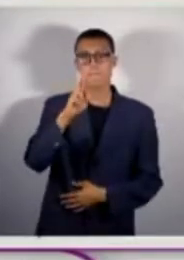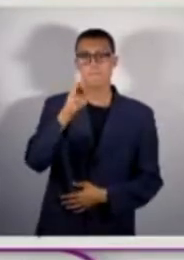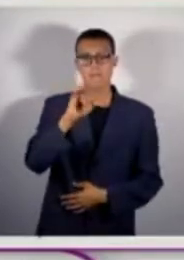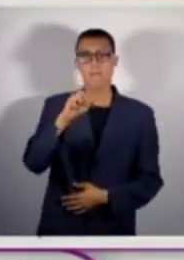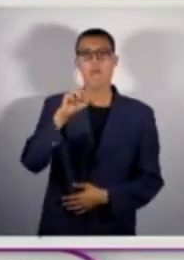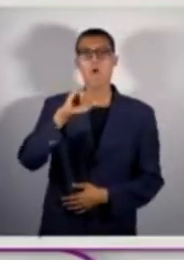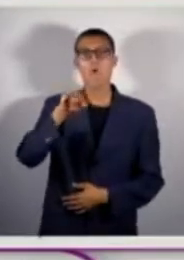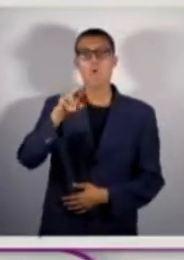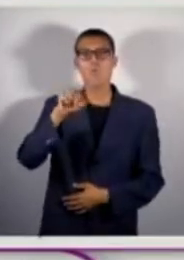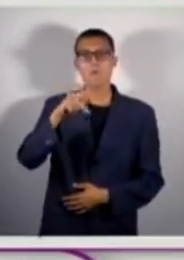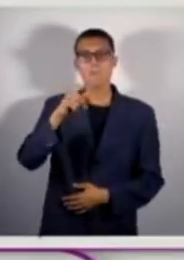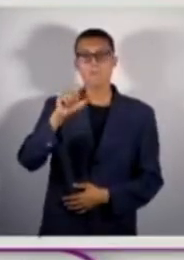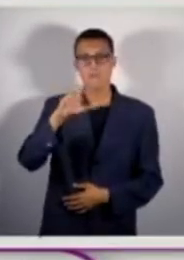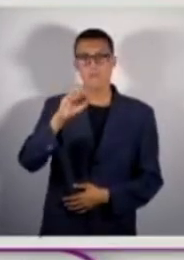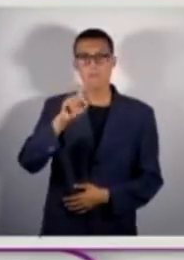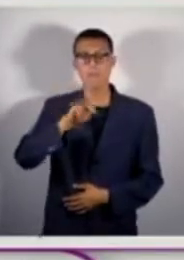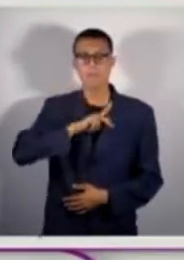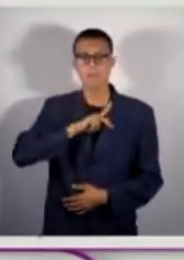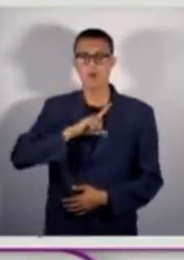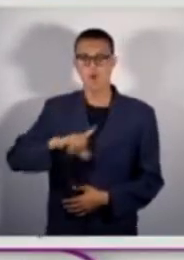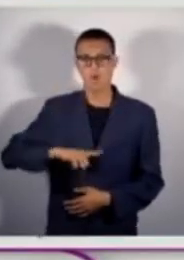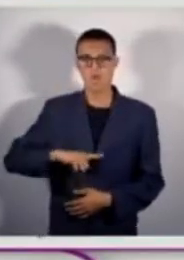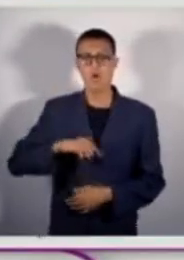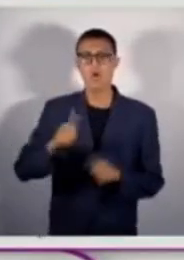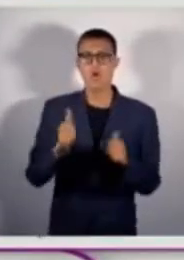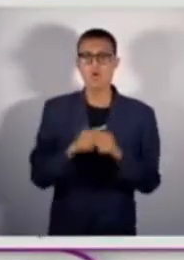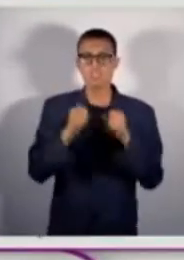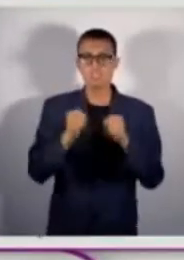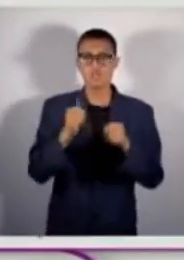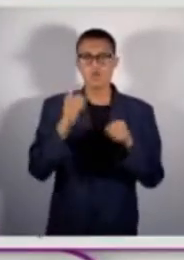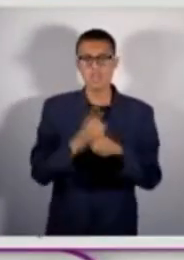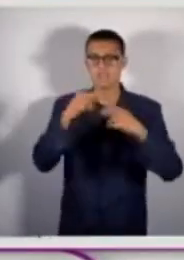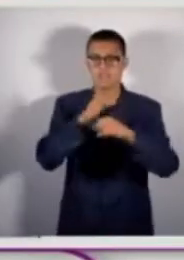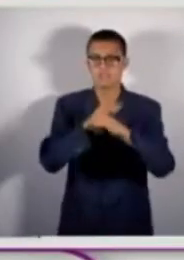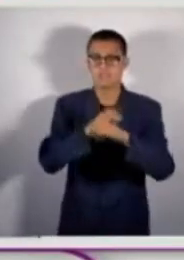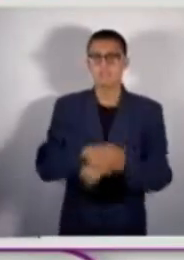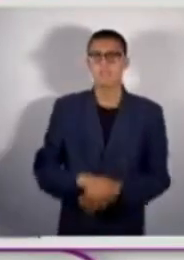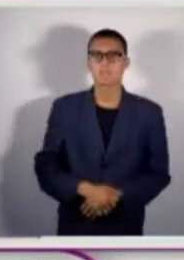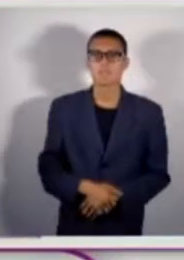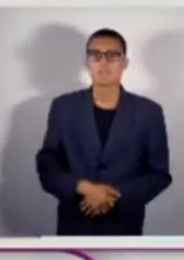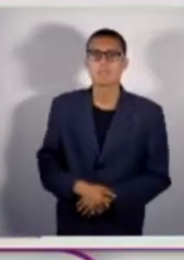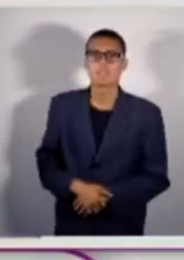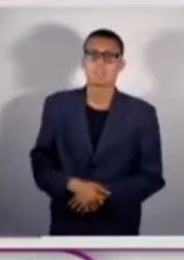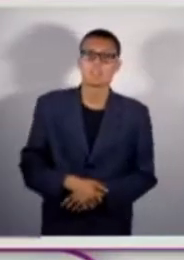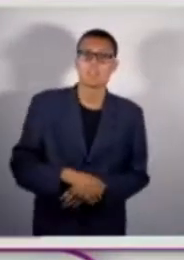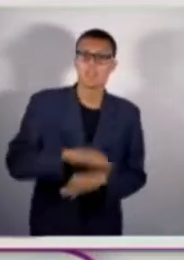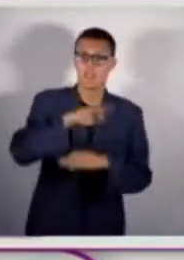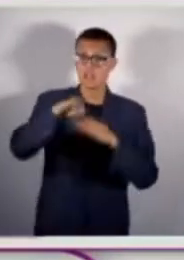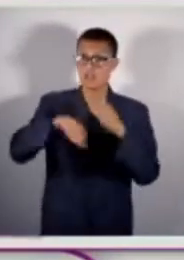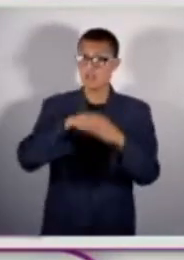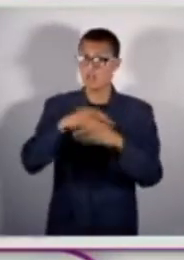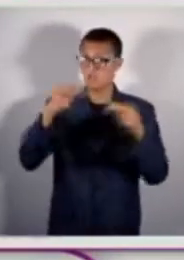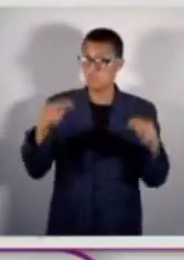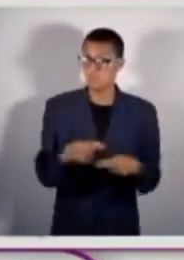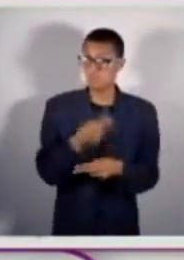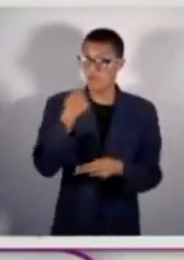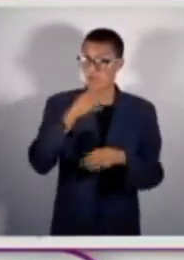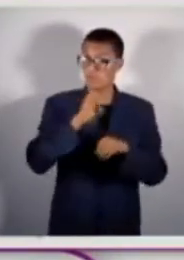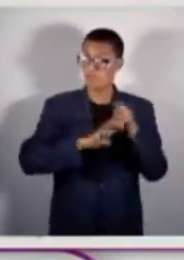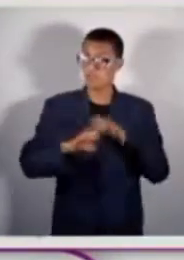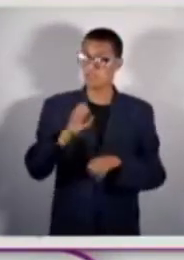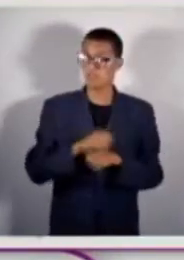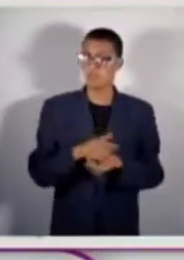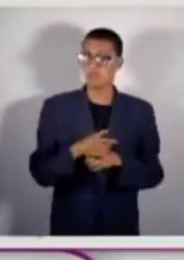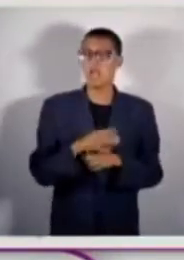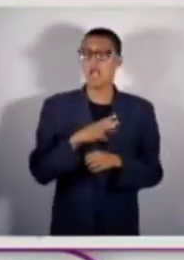Marún, porque conmigo, en mi gobierno, con seguridad, habrá soluciones. Muchas gracias. No todos nacen para ser empresarios, y si se hace con